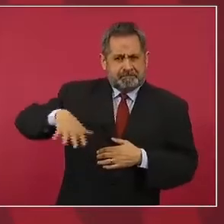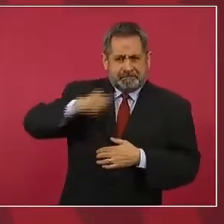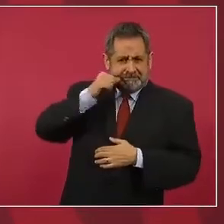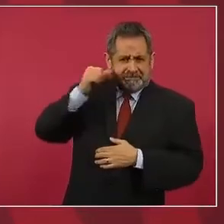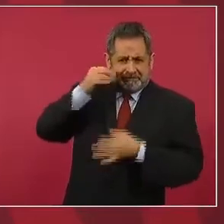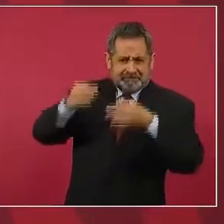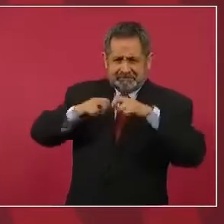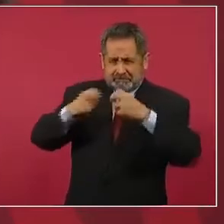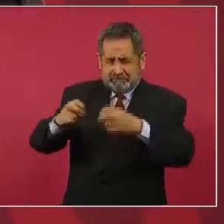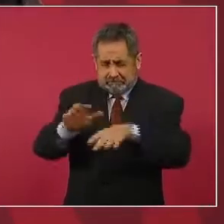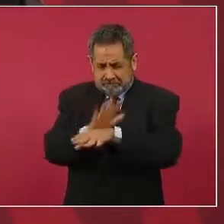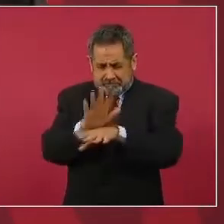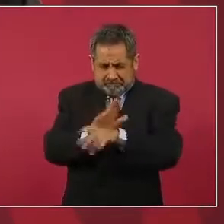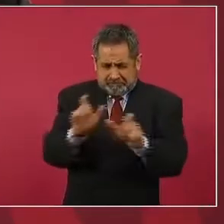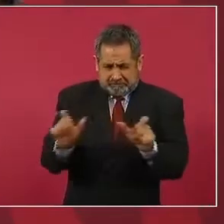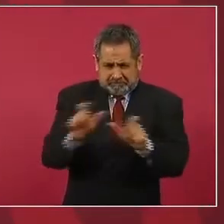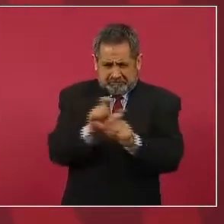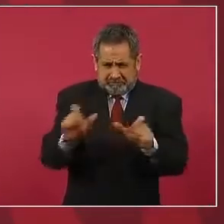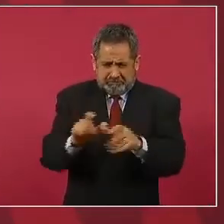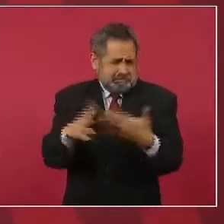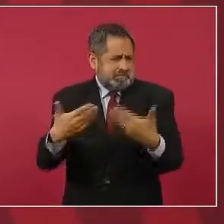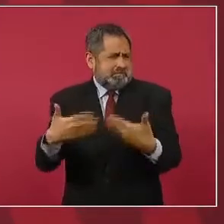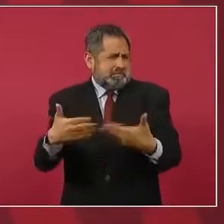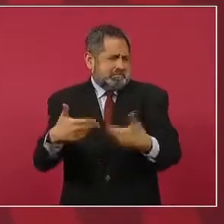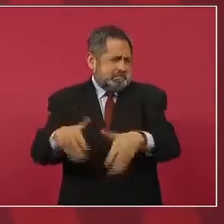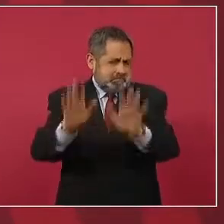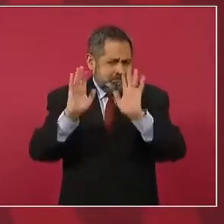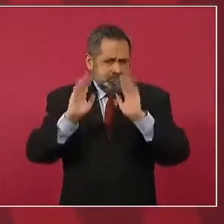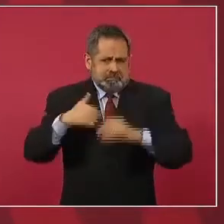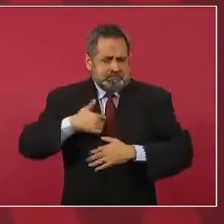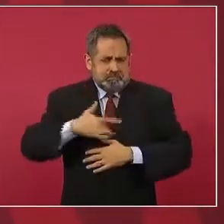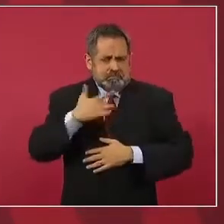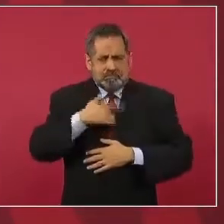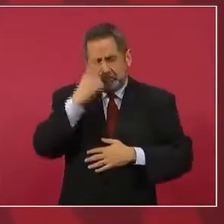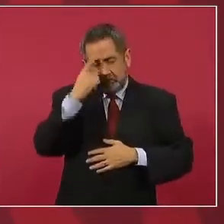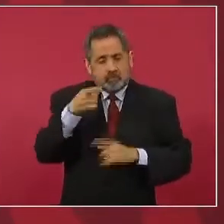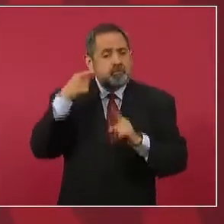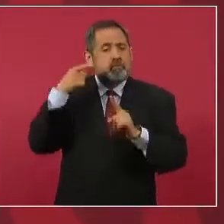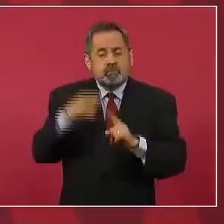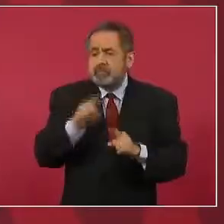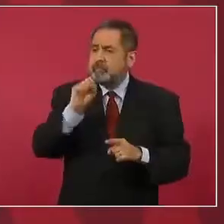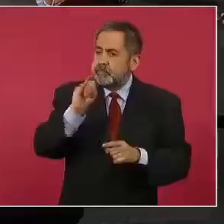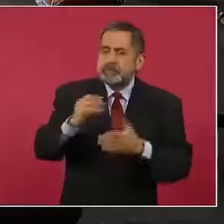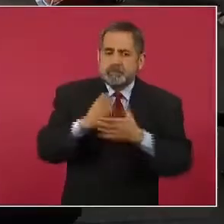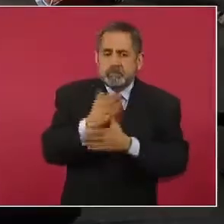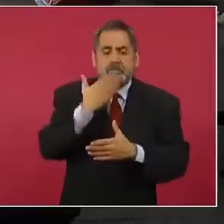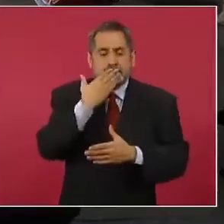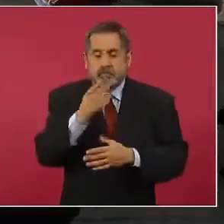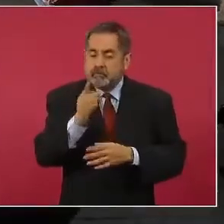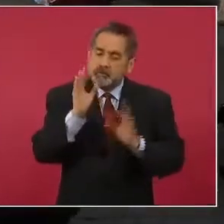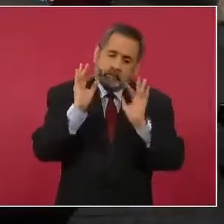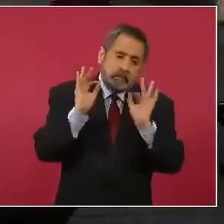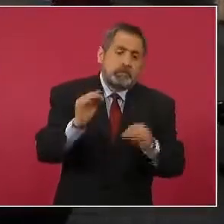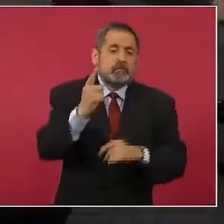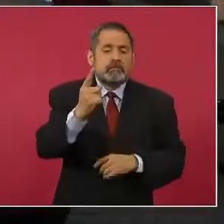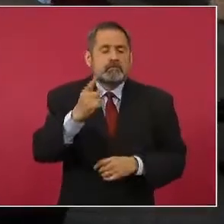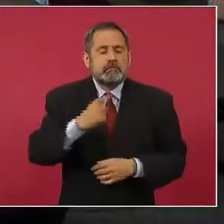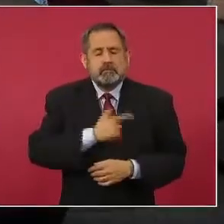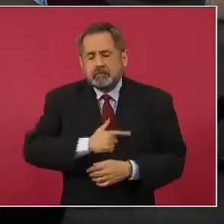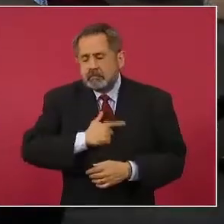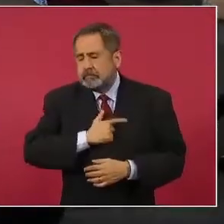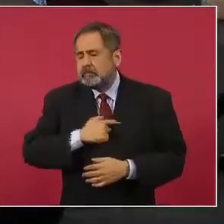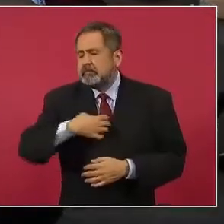Si quieren que yo me vaya, van a poner sí. Eso no está tan complicado.